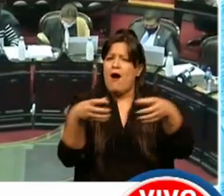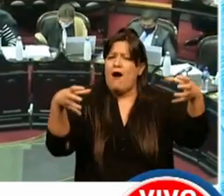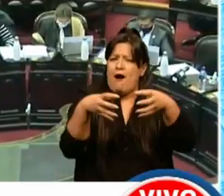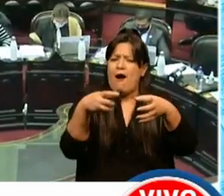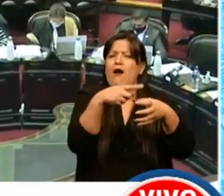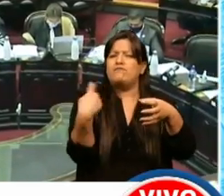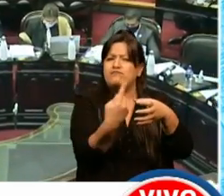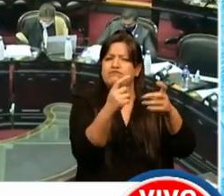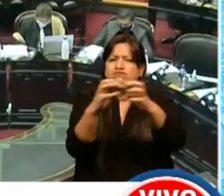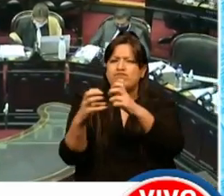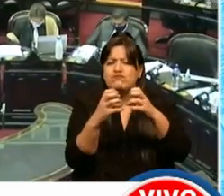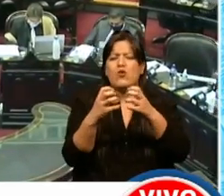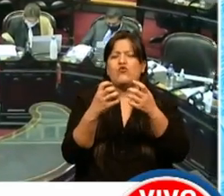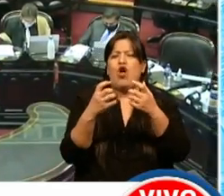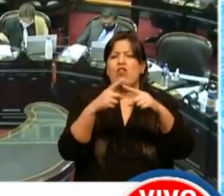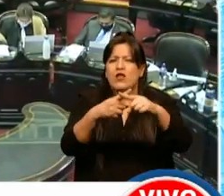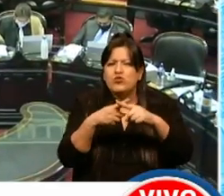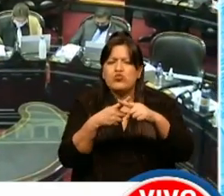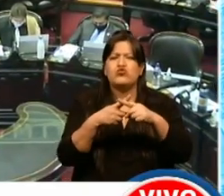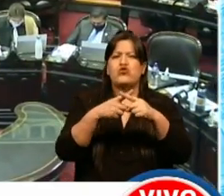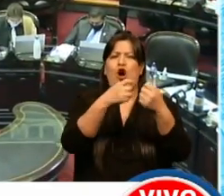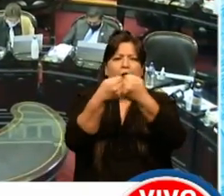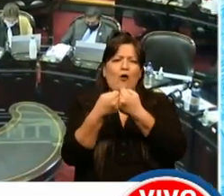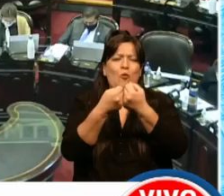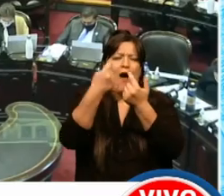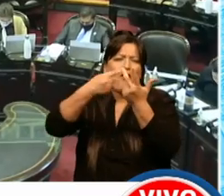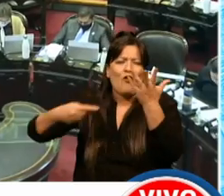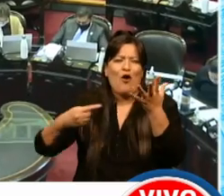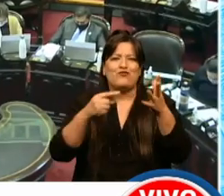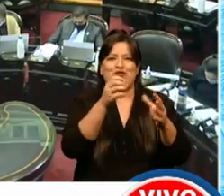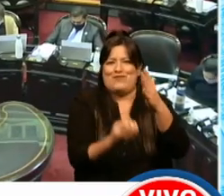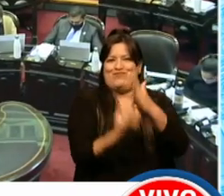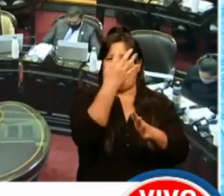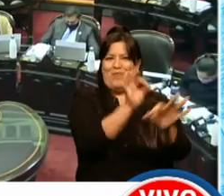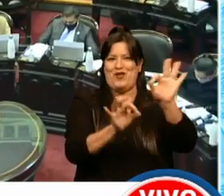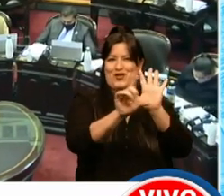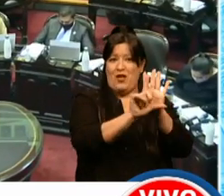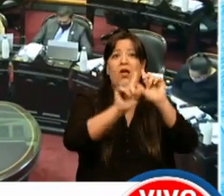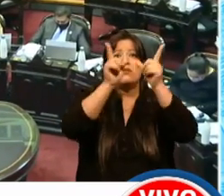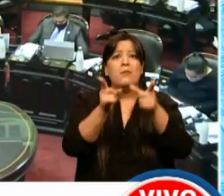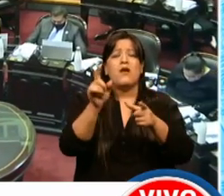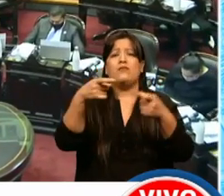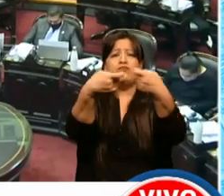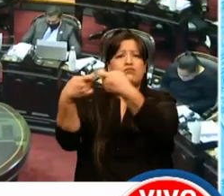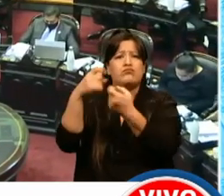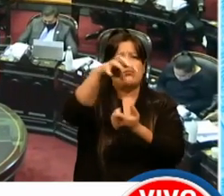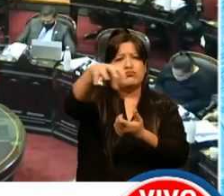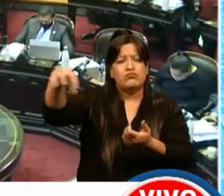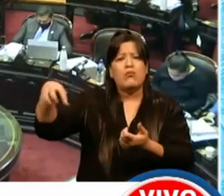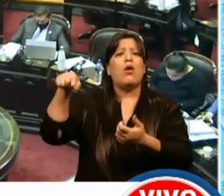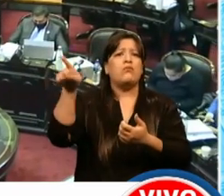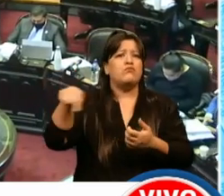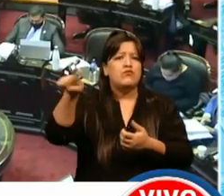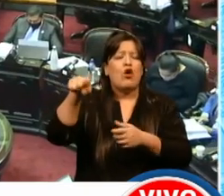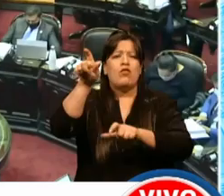hemos trabajado en los debate en las discusiones en los consensos y también a todos los grupos de organizaciones de consumidores del país